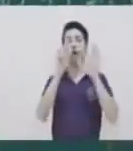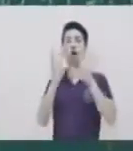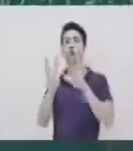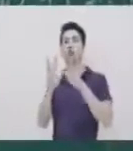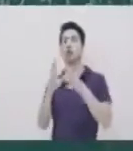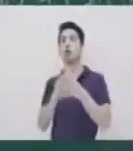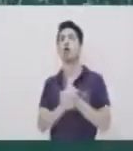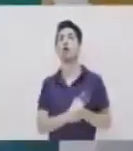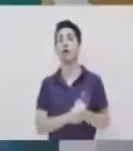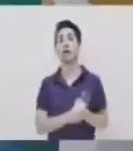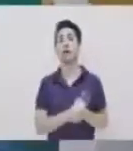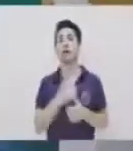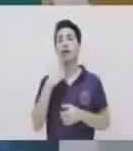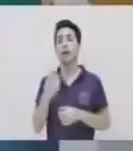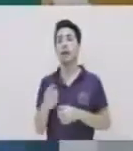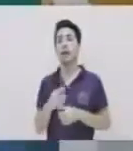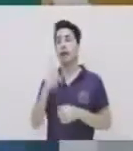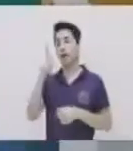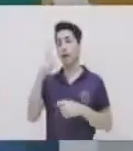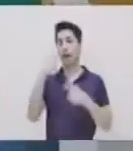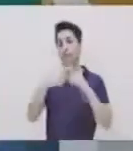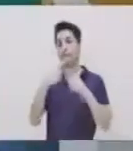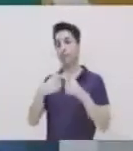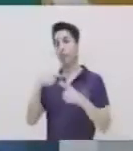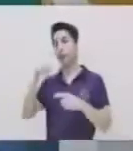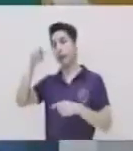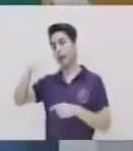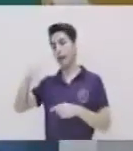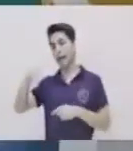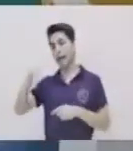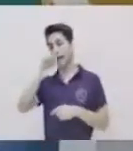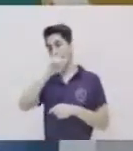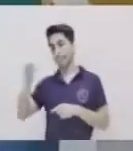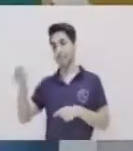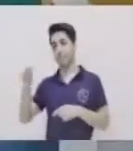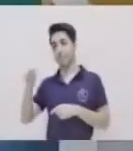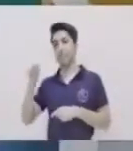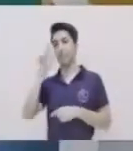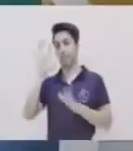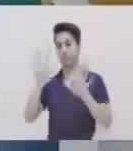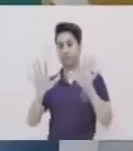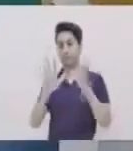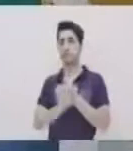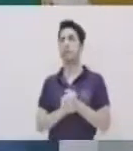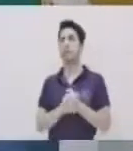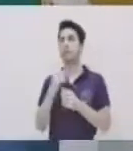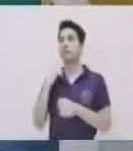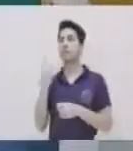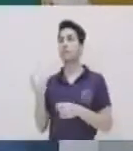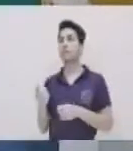La fórmula del decil era K por N dividido 10. Entonces, ¿quién es K? Sería 8